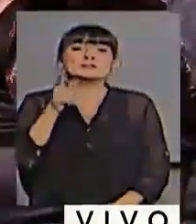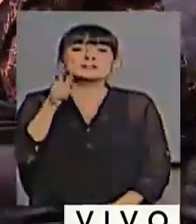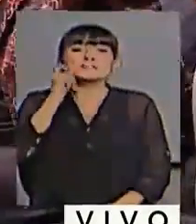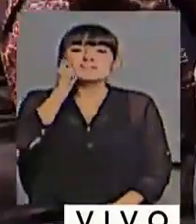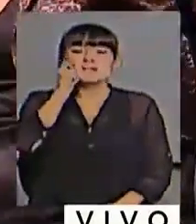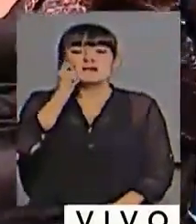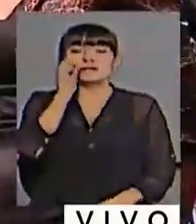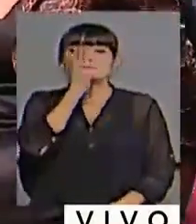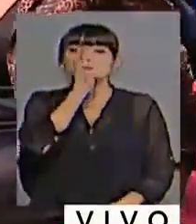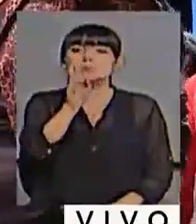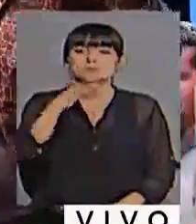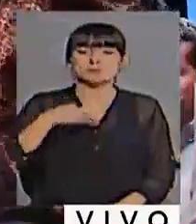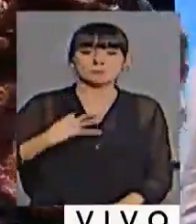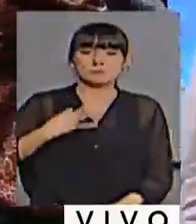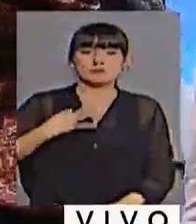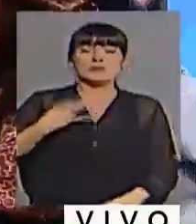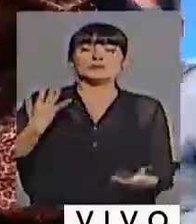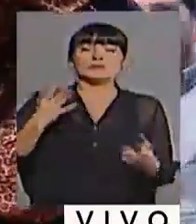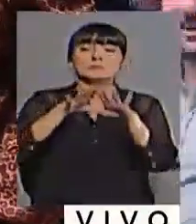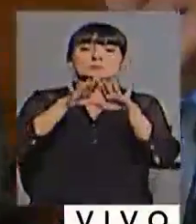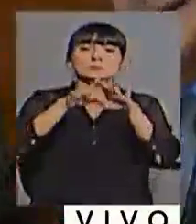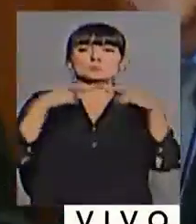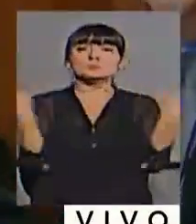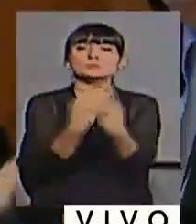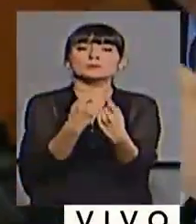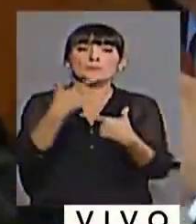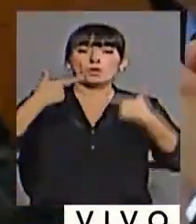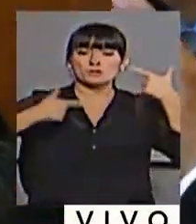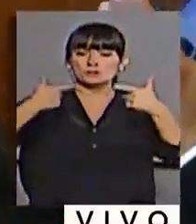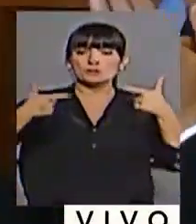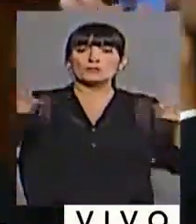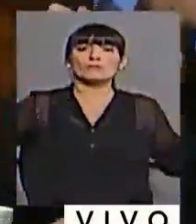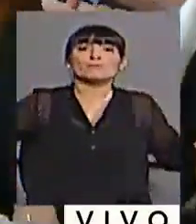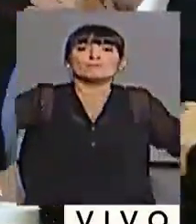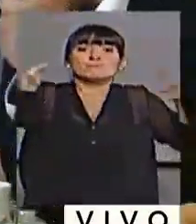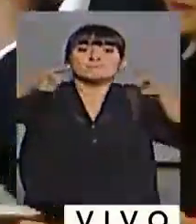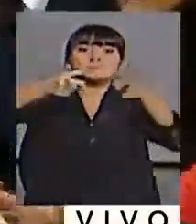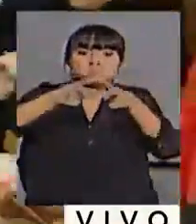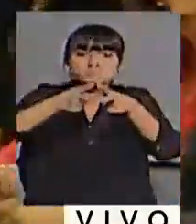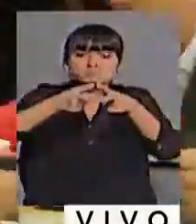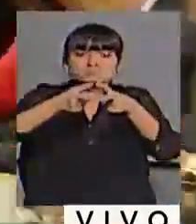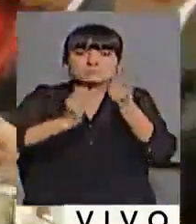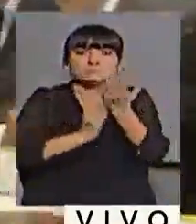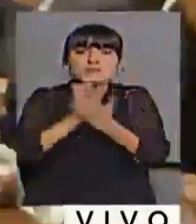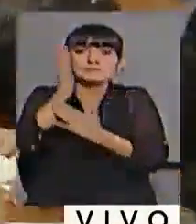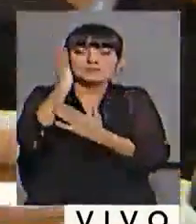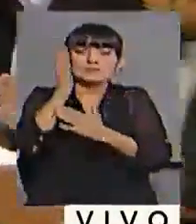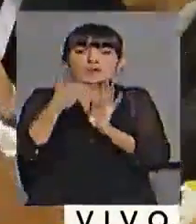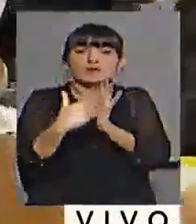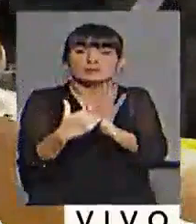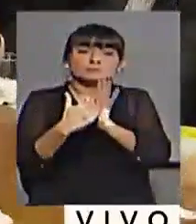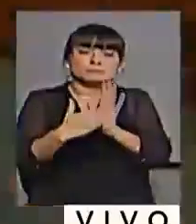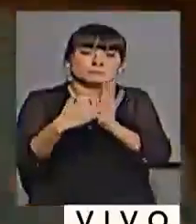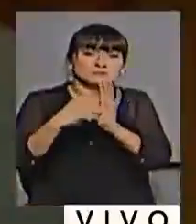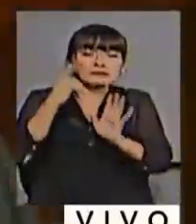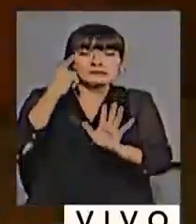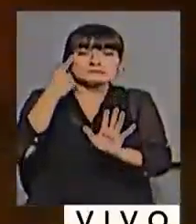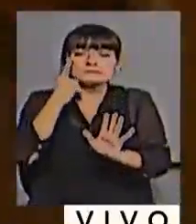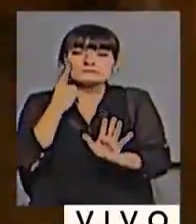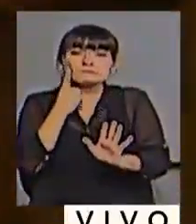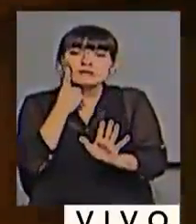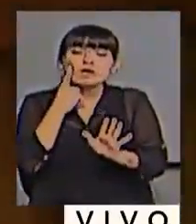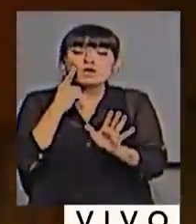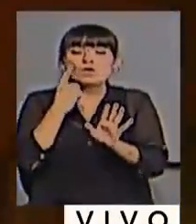un sistema político que se encerró en sí mismo y empezó a exhibir grietas y signos